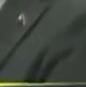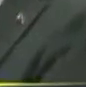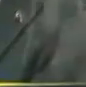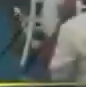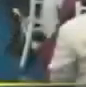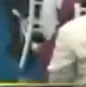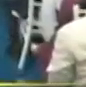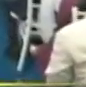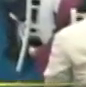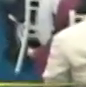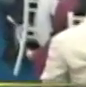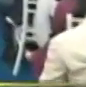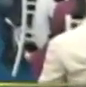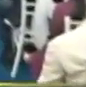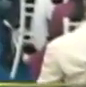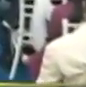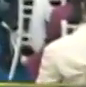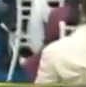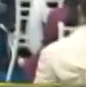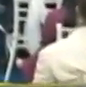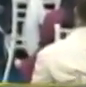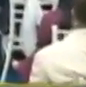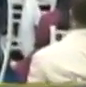Petróleo. Sería así.